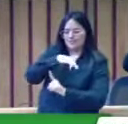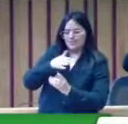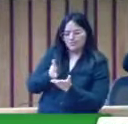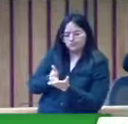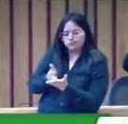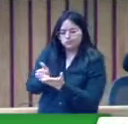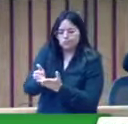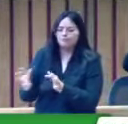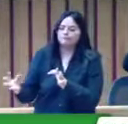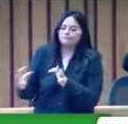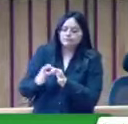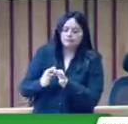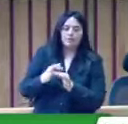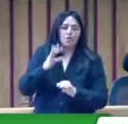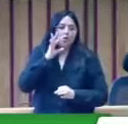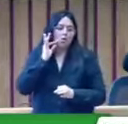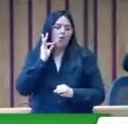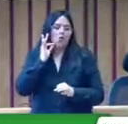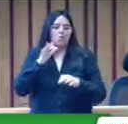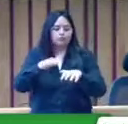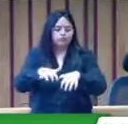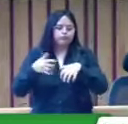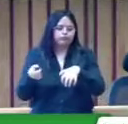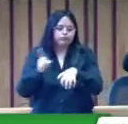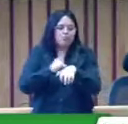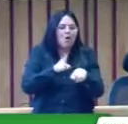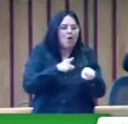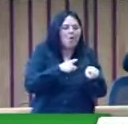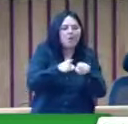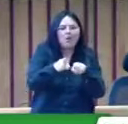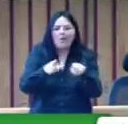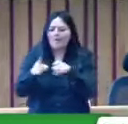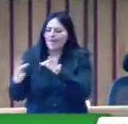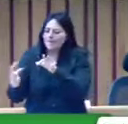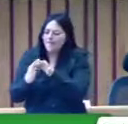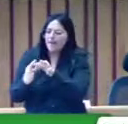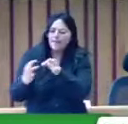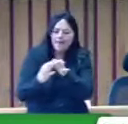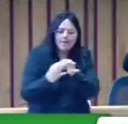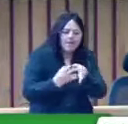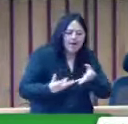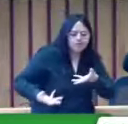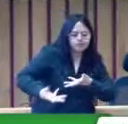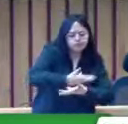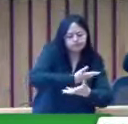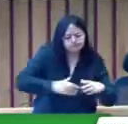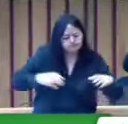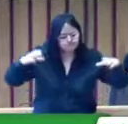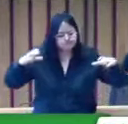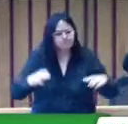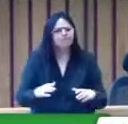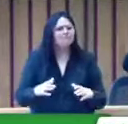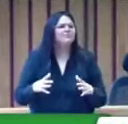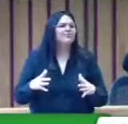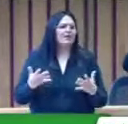con el diputado Álvaro Múnera y con muchos otros, en un propósito